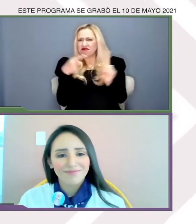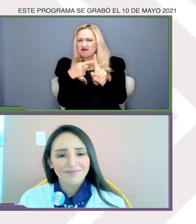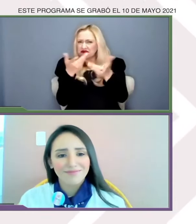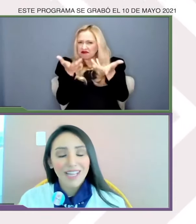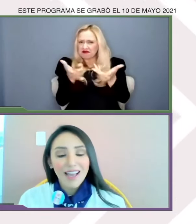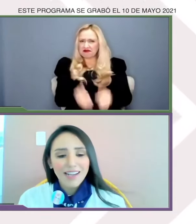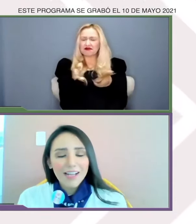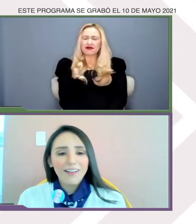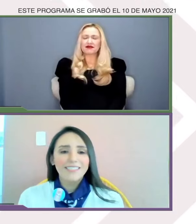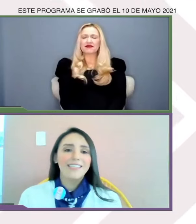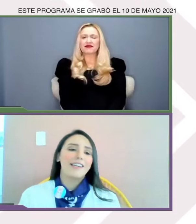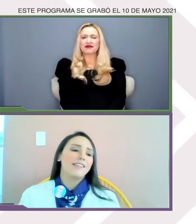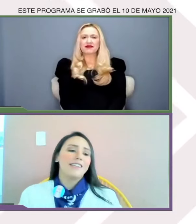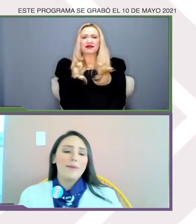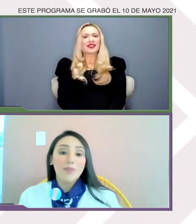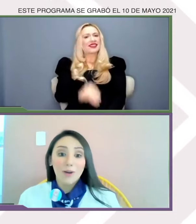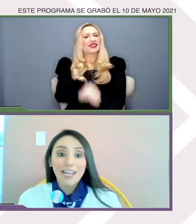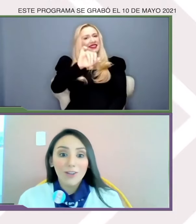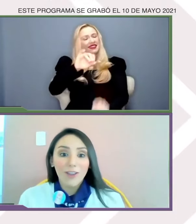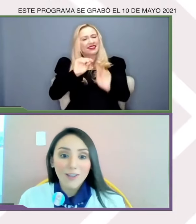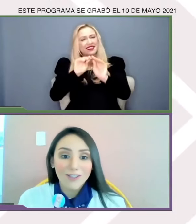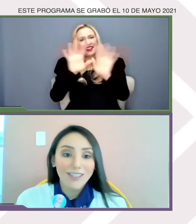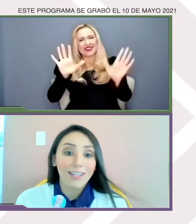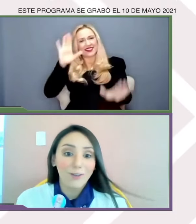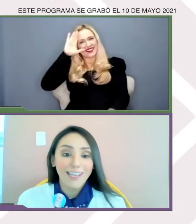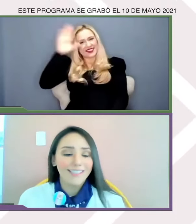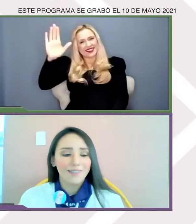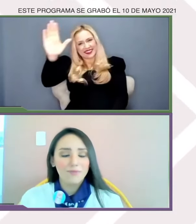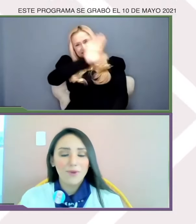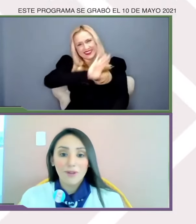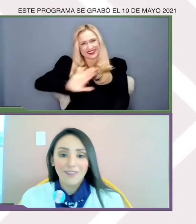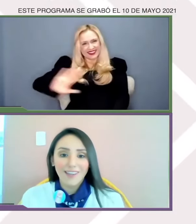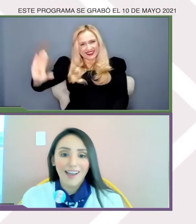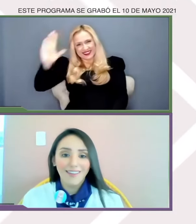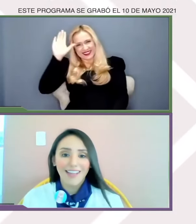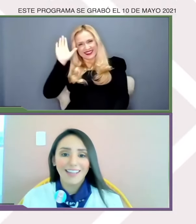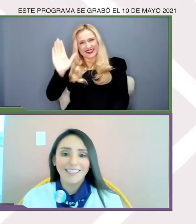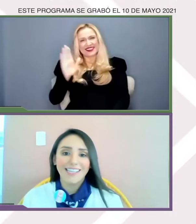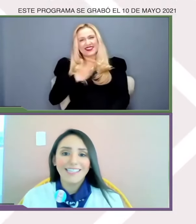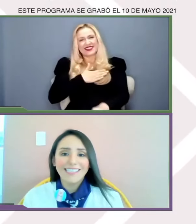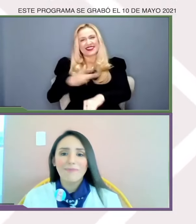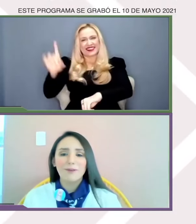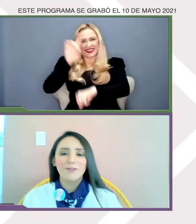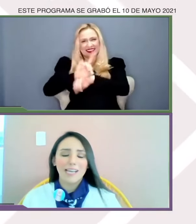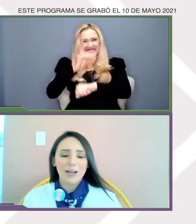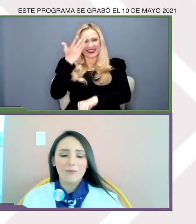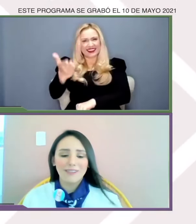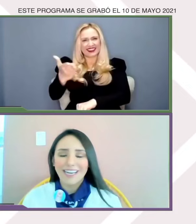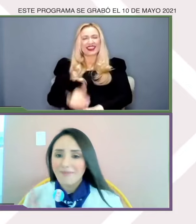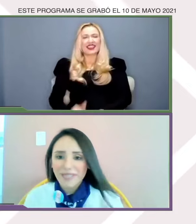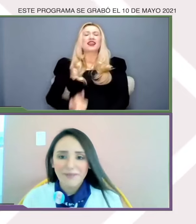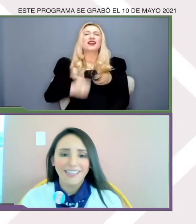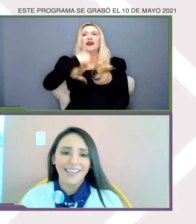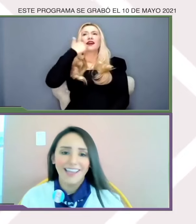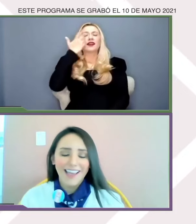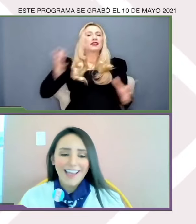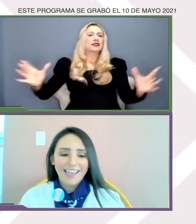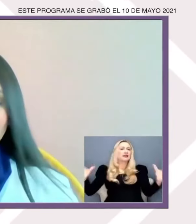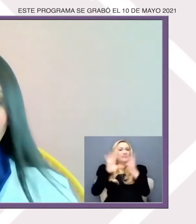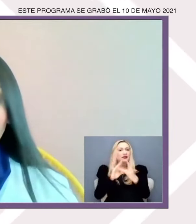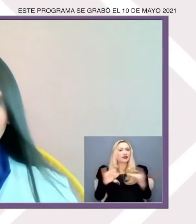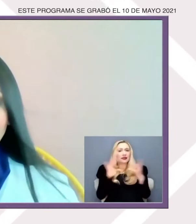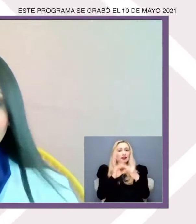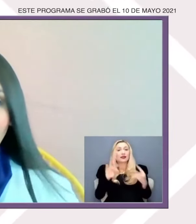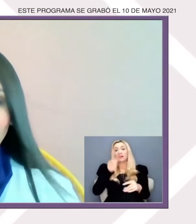espacio? Claro que sí, Geraldina. Hola a todos, a todes, muy buen día. Antes de iniciar, me gustaría comentar rápidamente